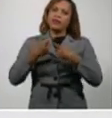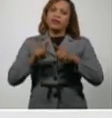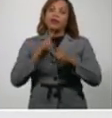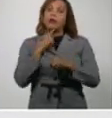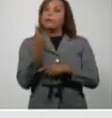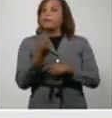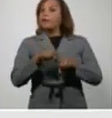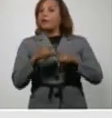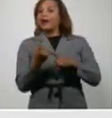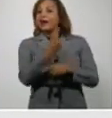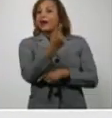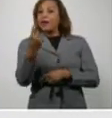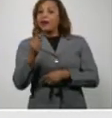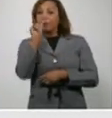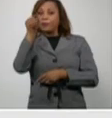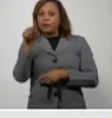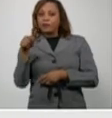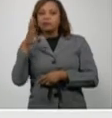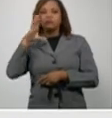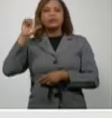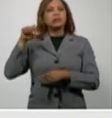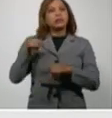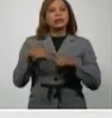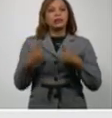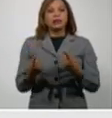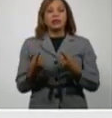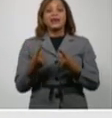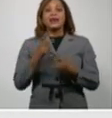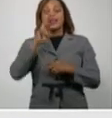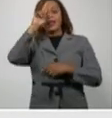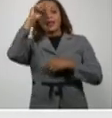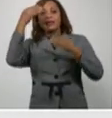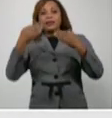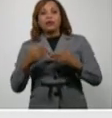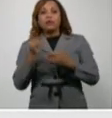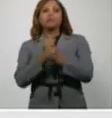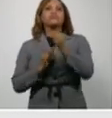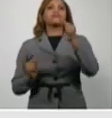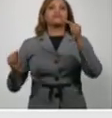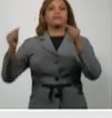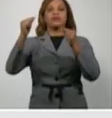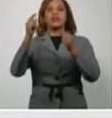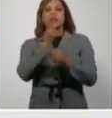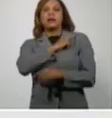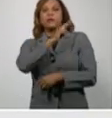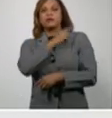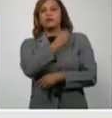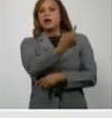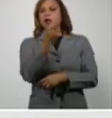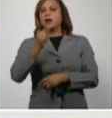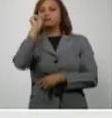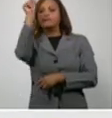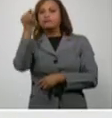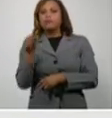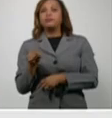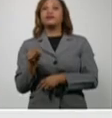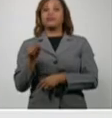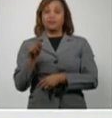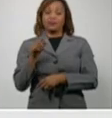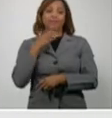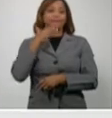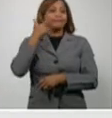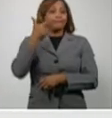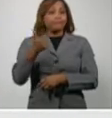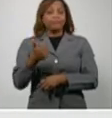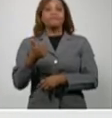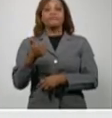de los pineros no entendemos que la salud pública es ante todo una responsabilidad individual y que precisamente de